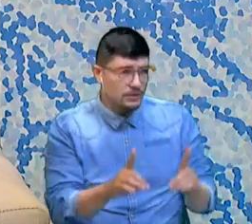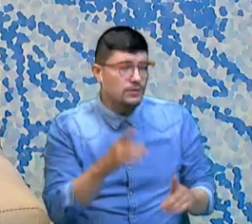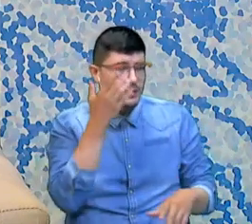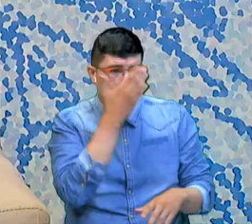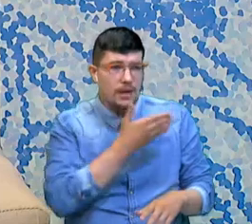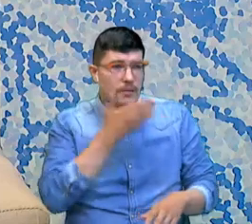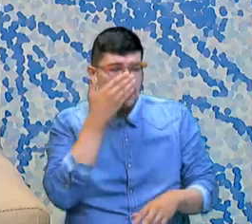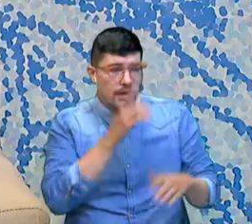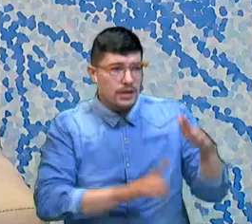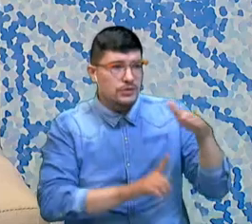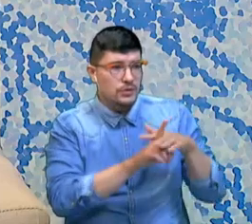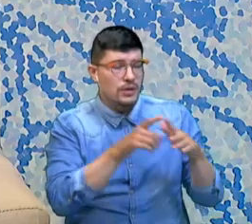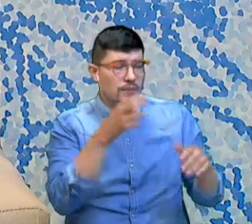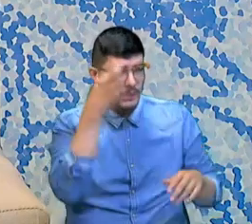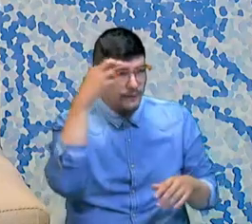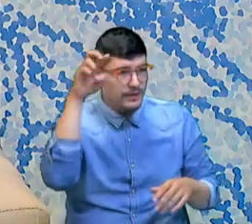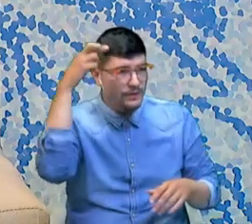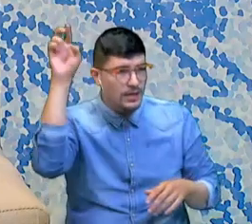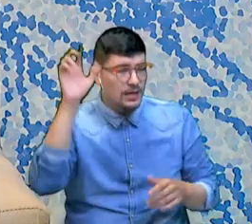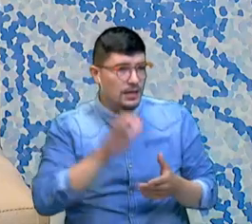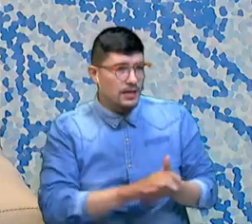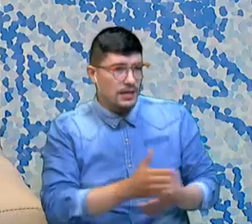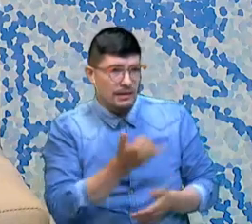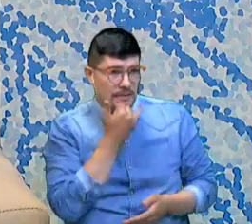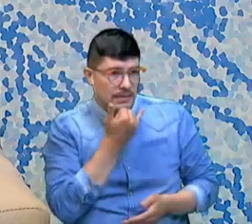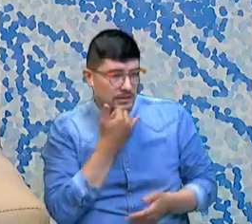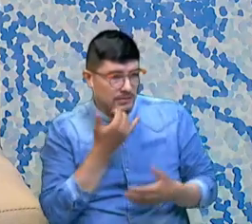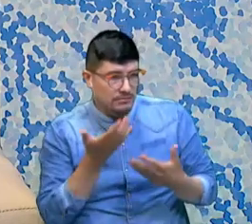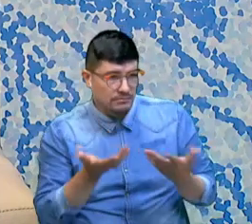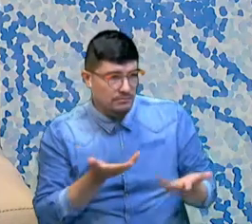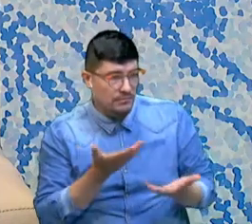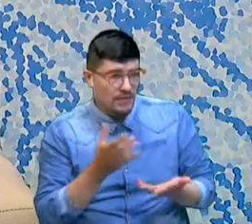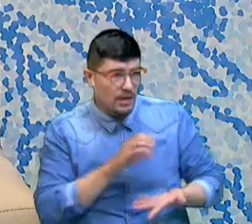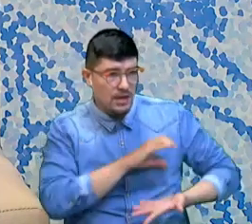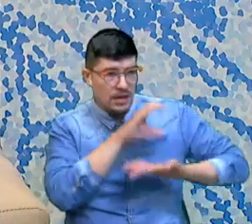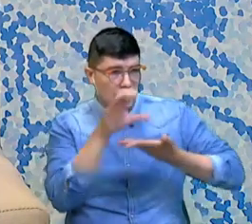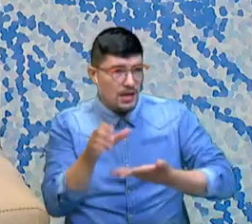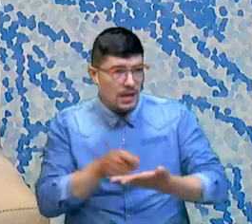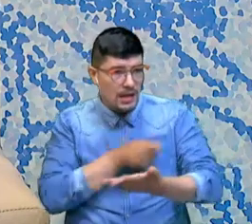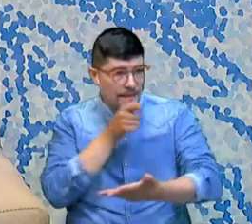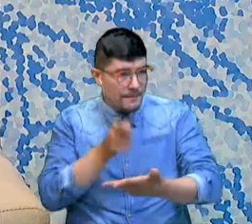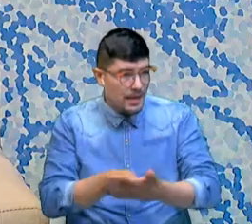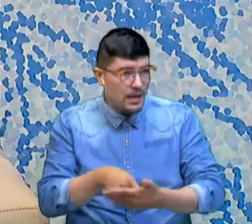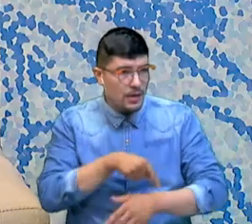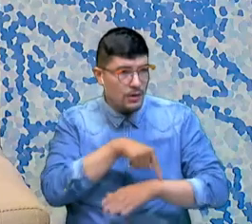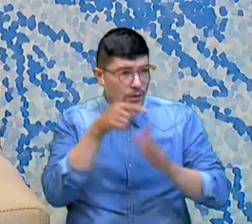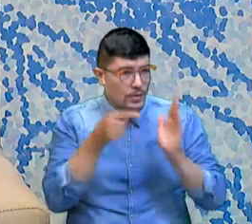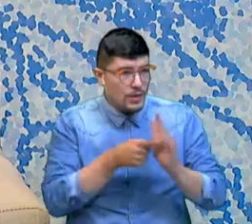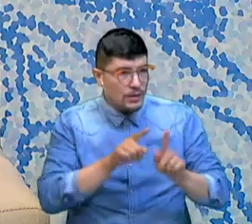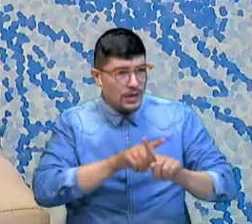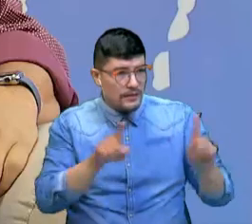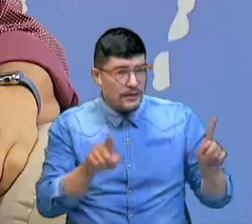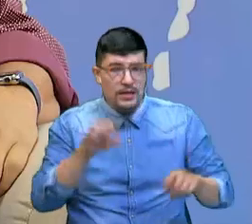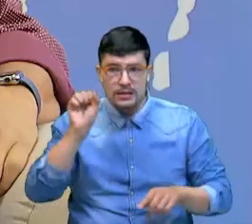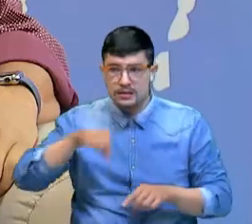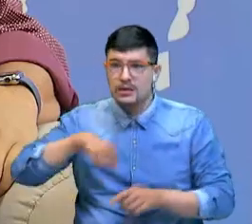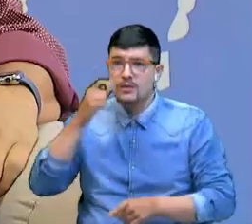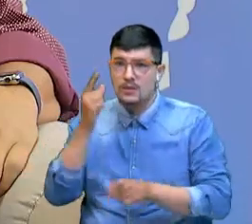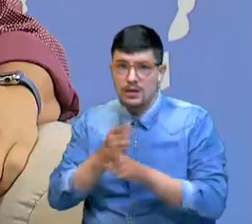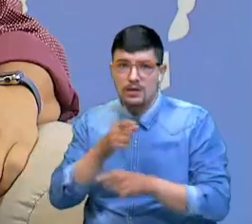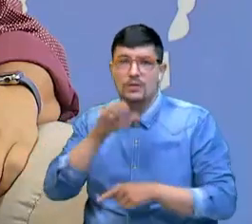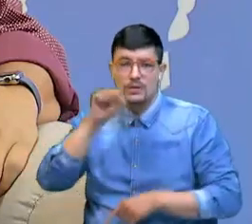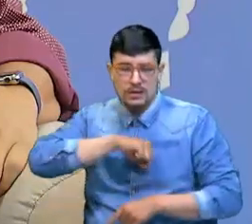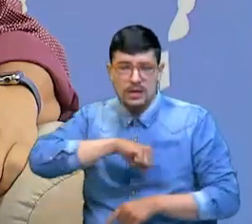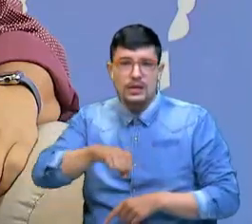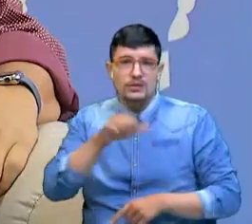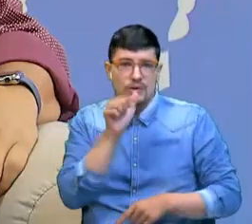probar que es de origen profesional, ¿le pagan ese retroactivo, le pagan esa diferencia? Tiene derecho a que la